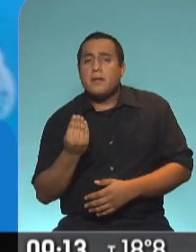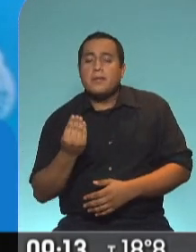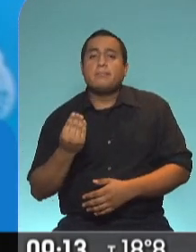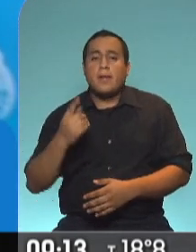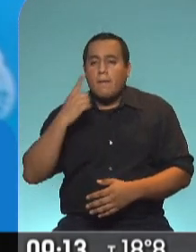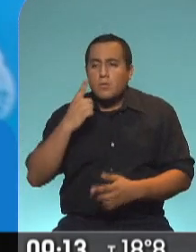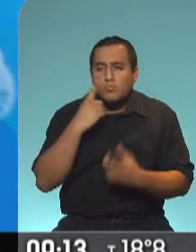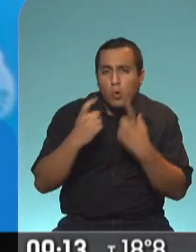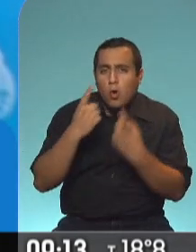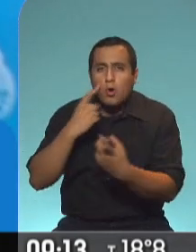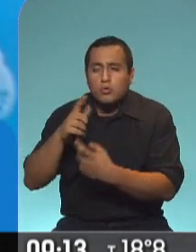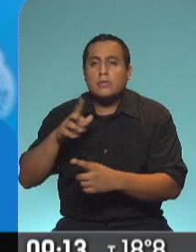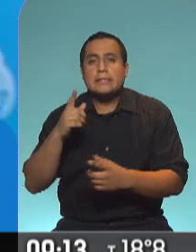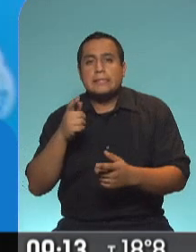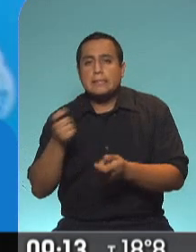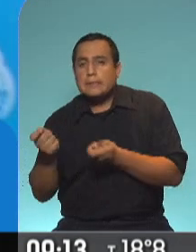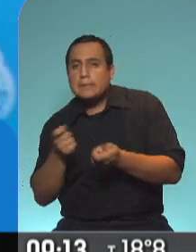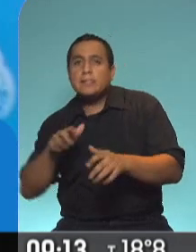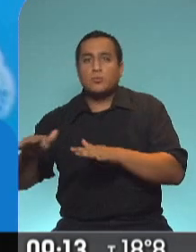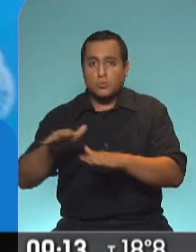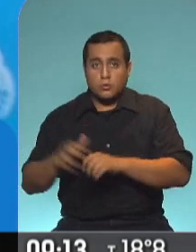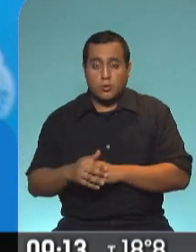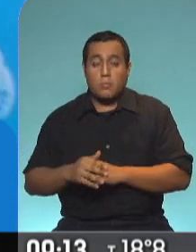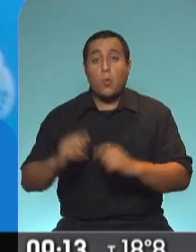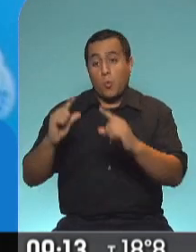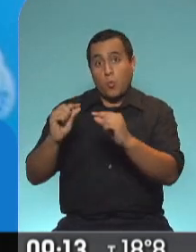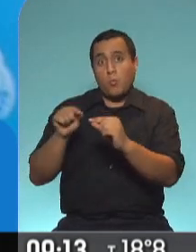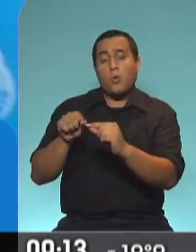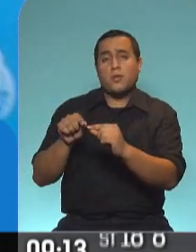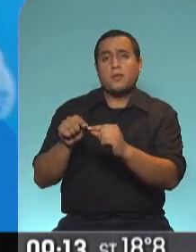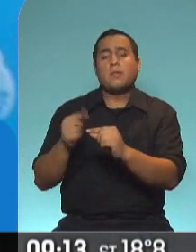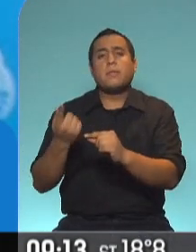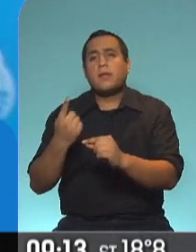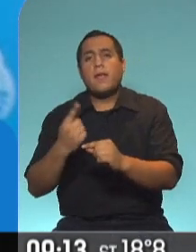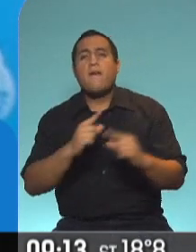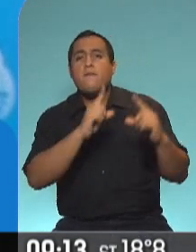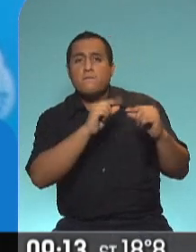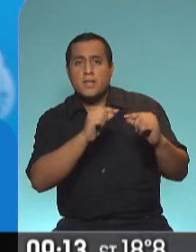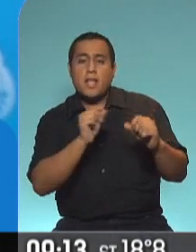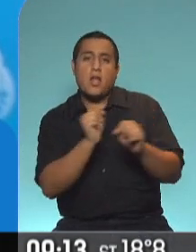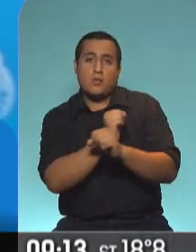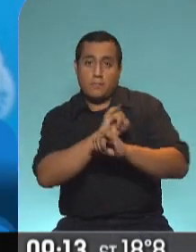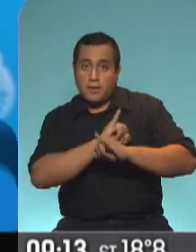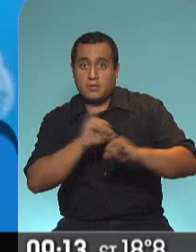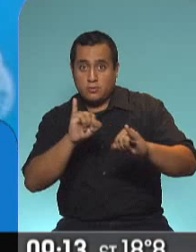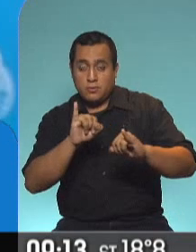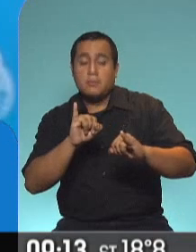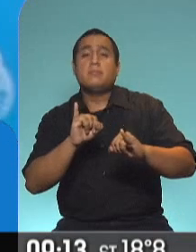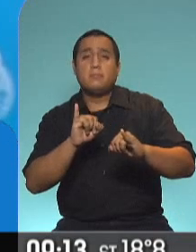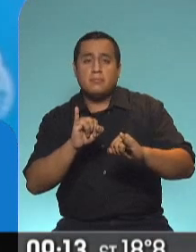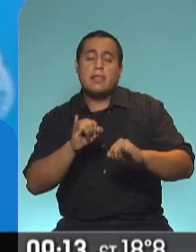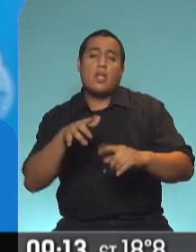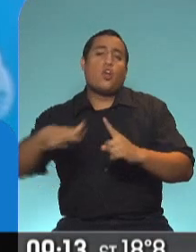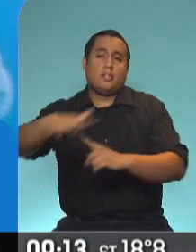monitoreando la situación este número se construye con la fecha de notificación y en ese contexto hay